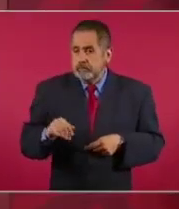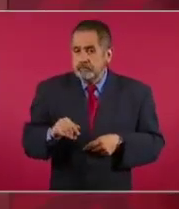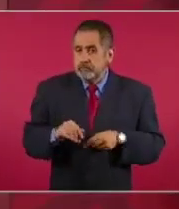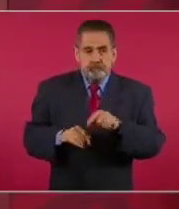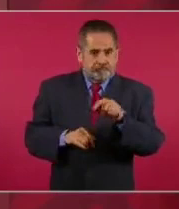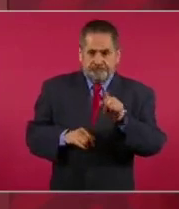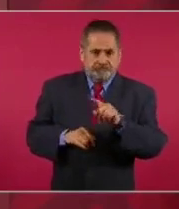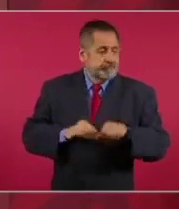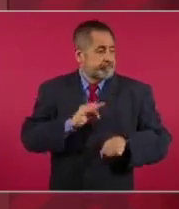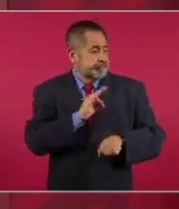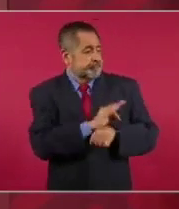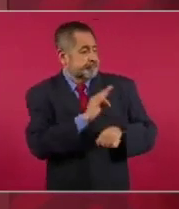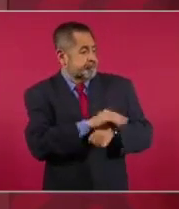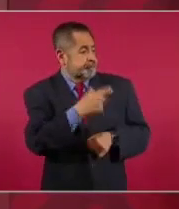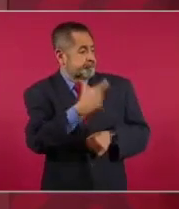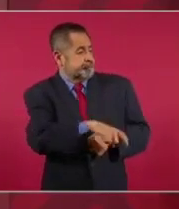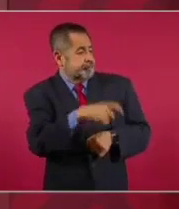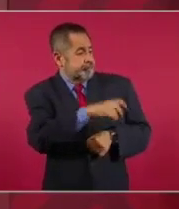proteger